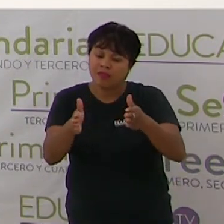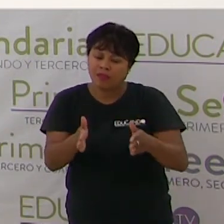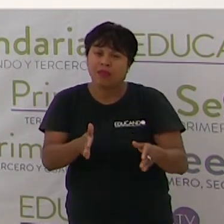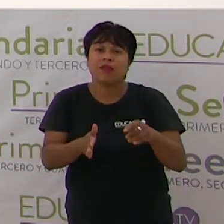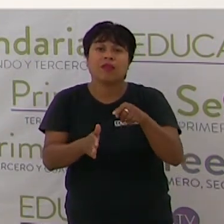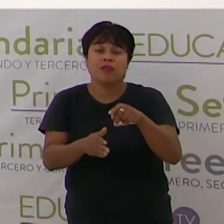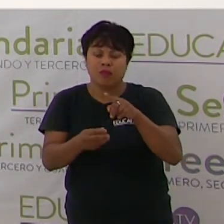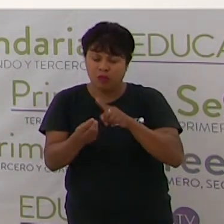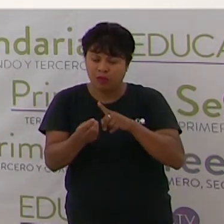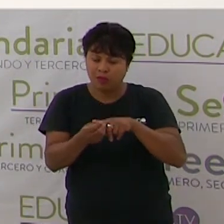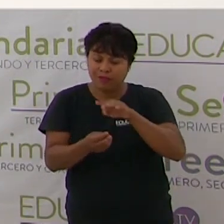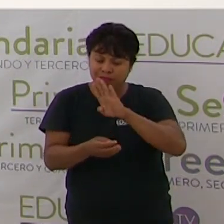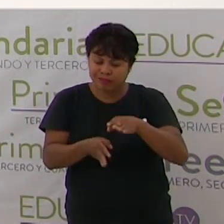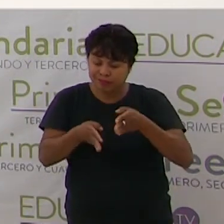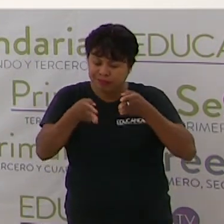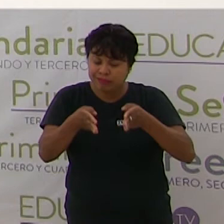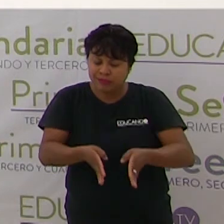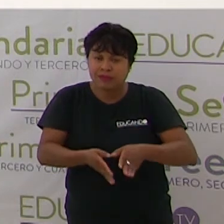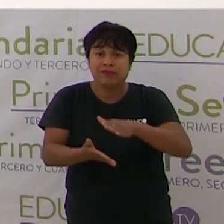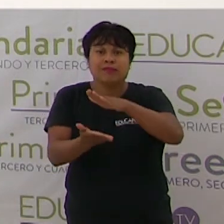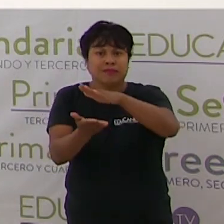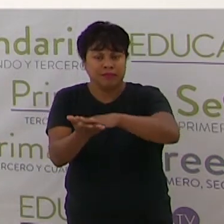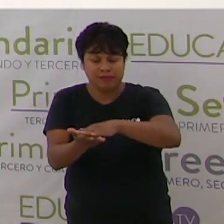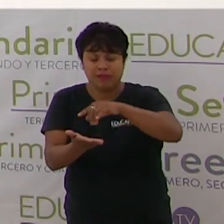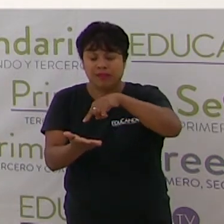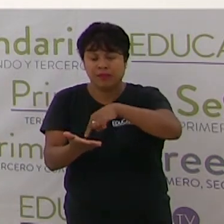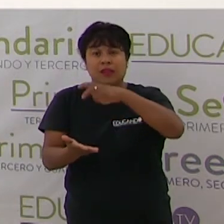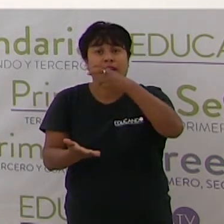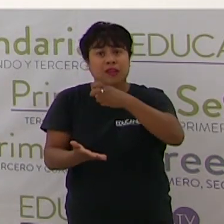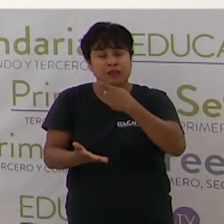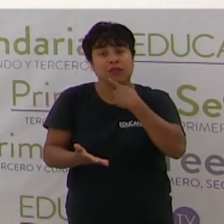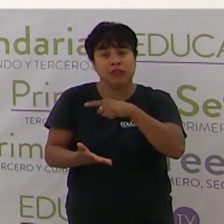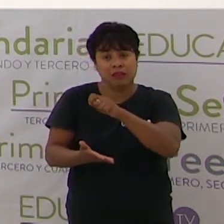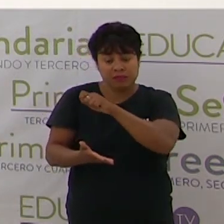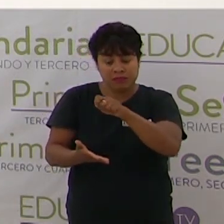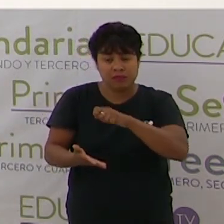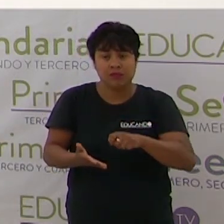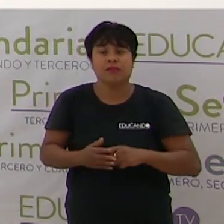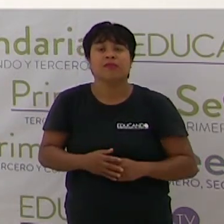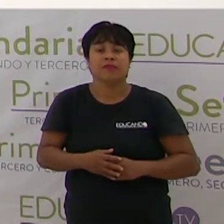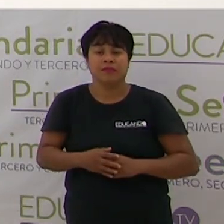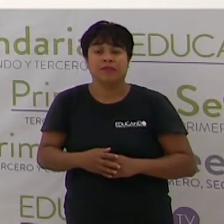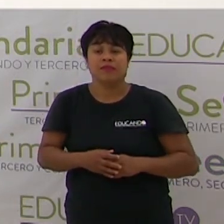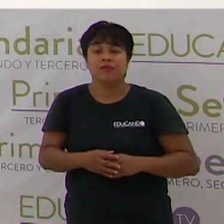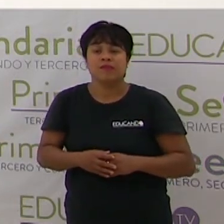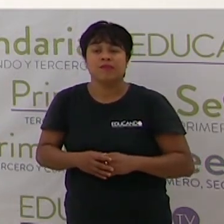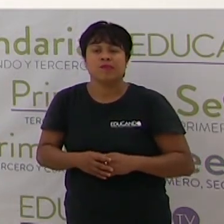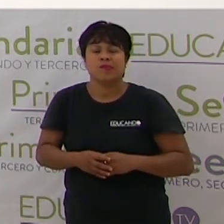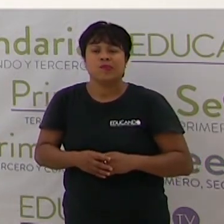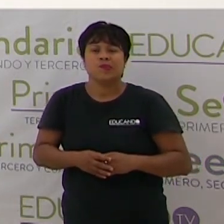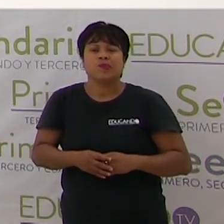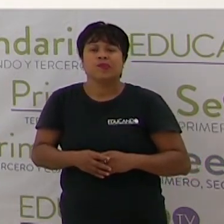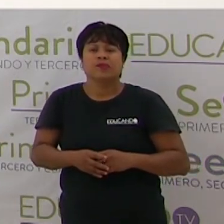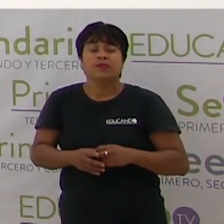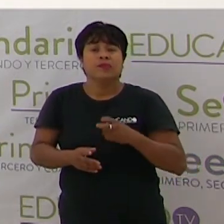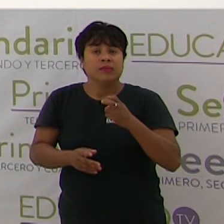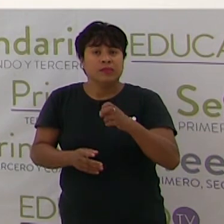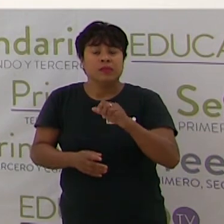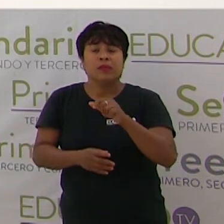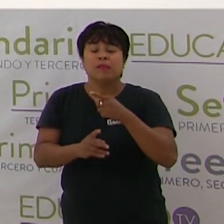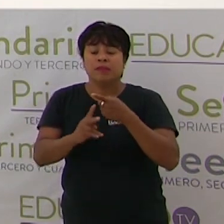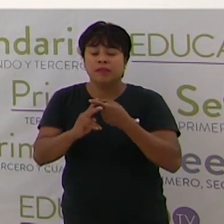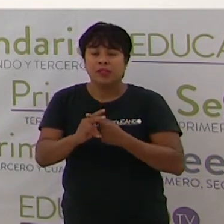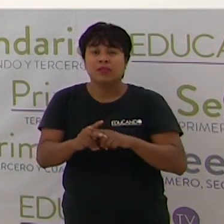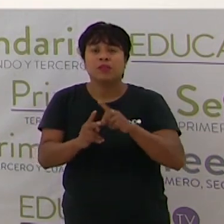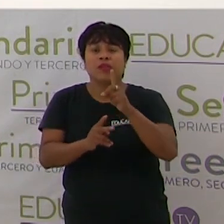en donde está su tumba. Eso es lo que cuentan los historiadores, que es lo que viene en ese principio de Arquímedes, y